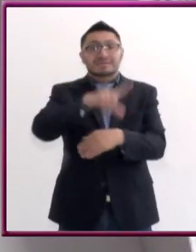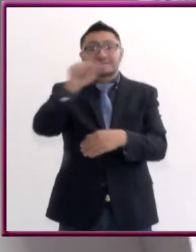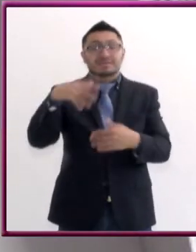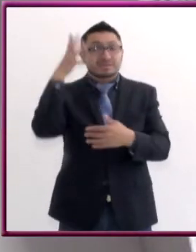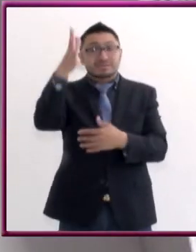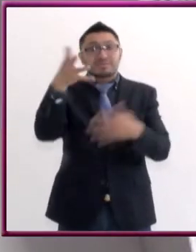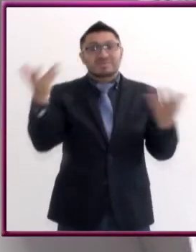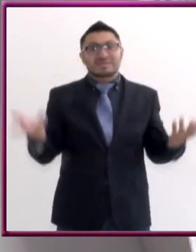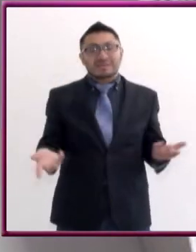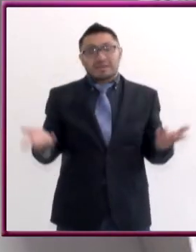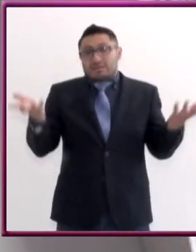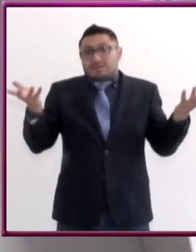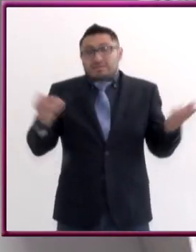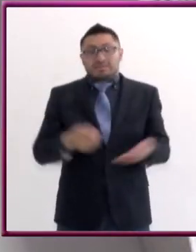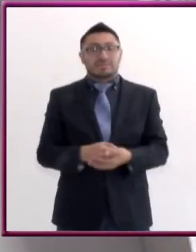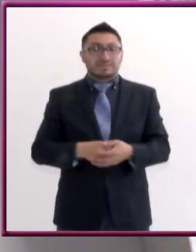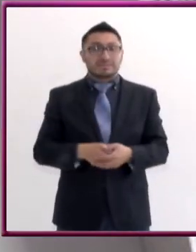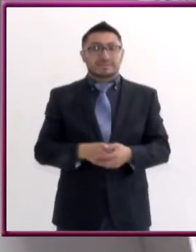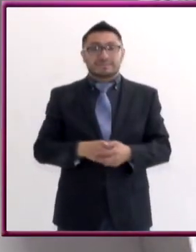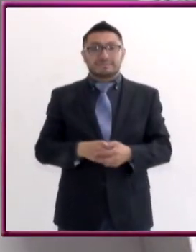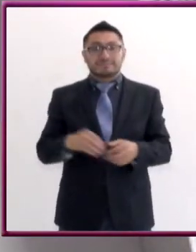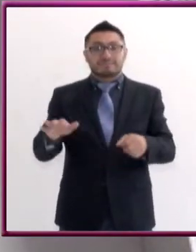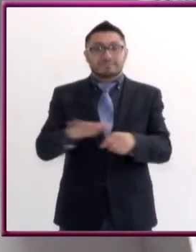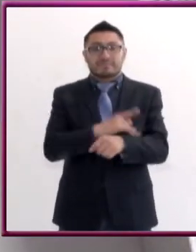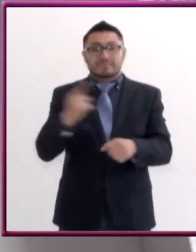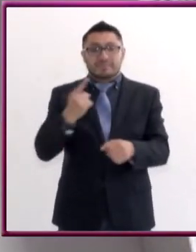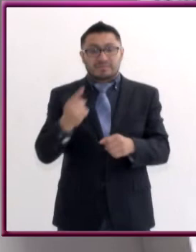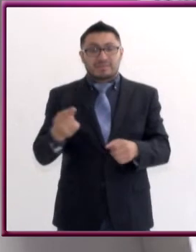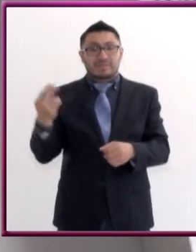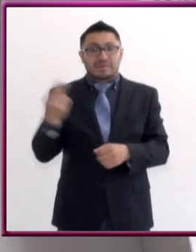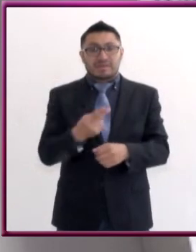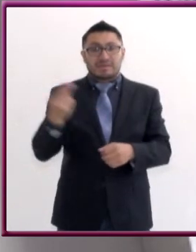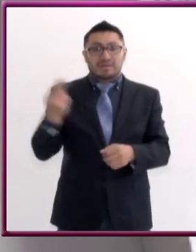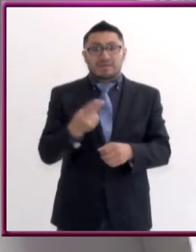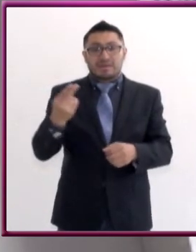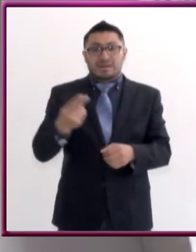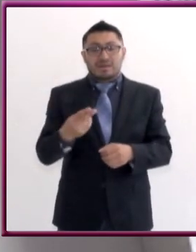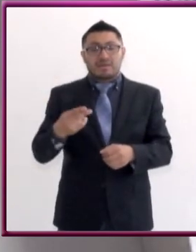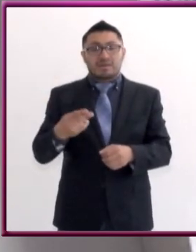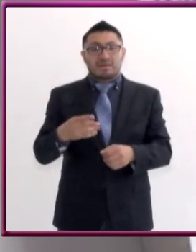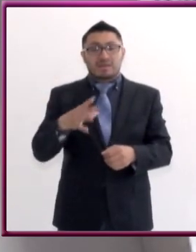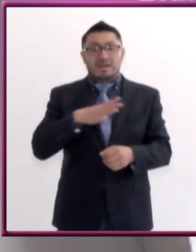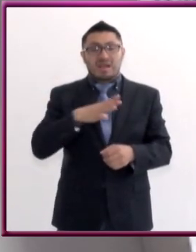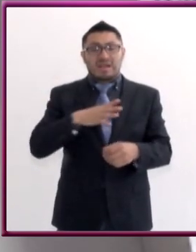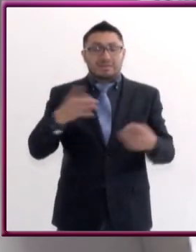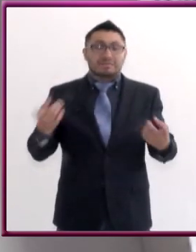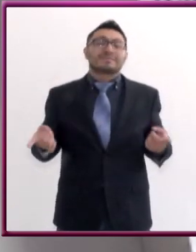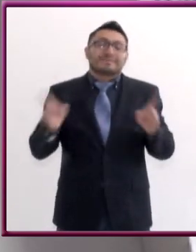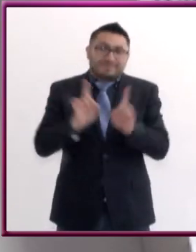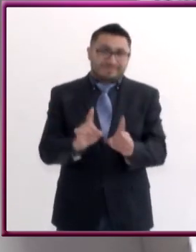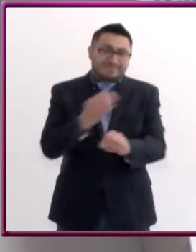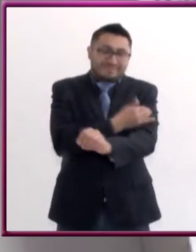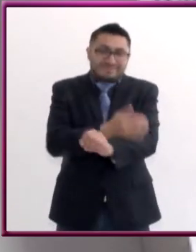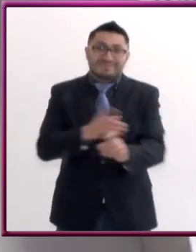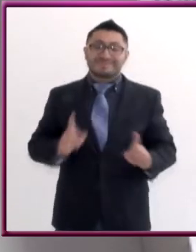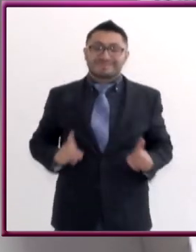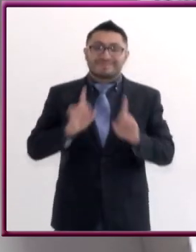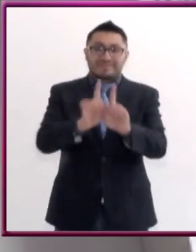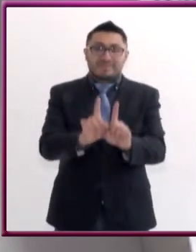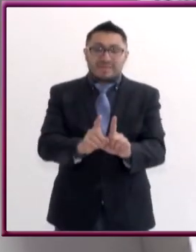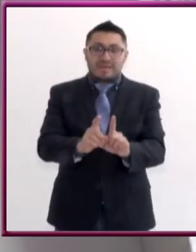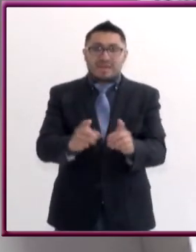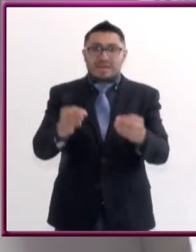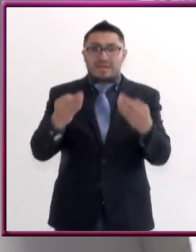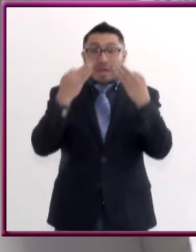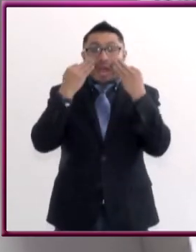el mediano y largo plazo, porque necesitamos de la presencia física del otro y de